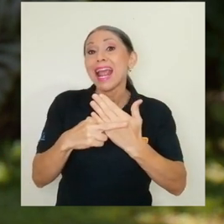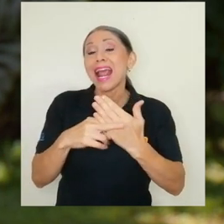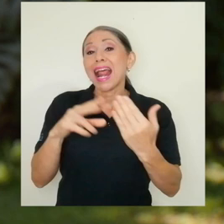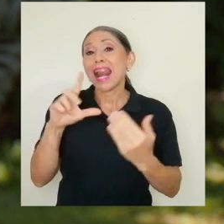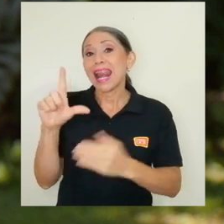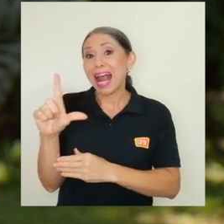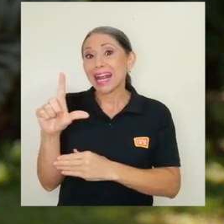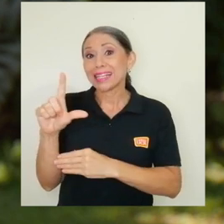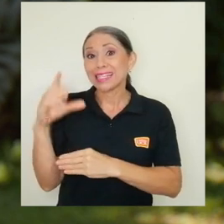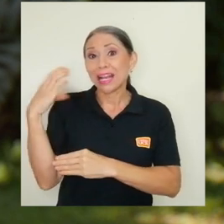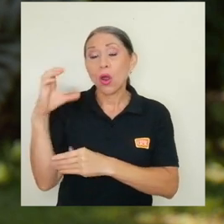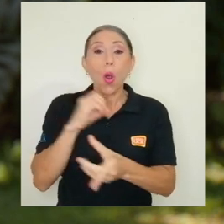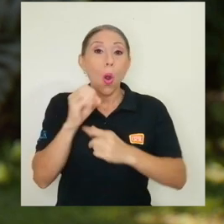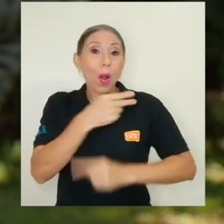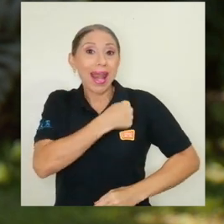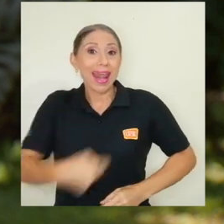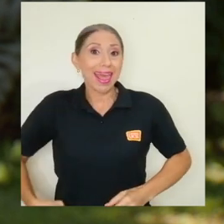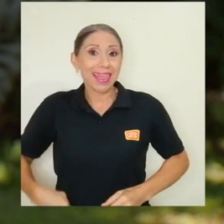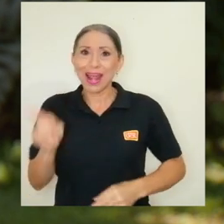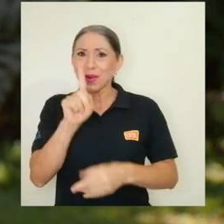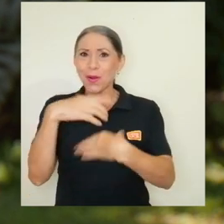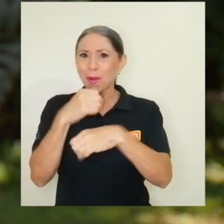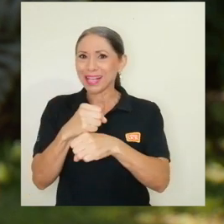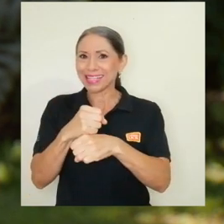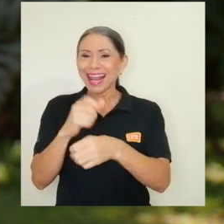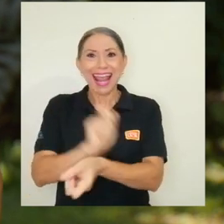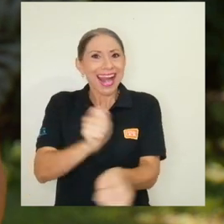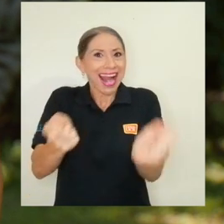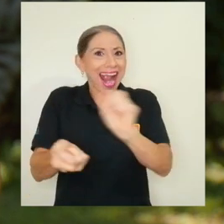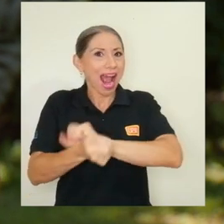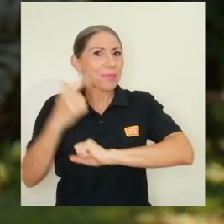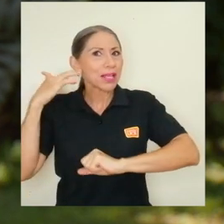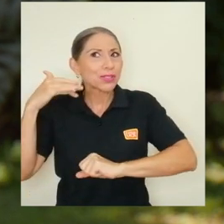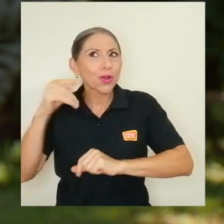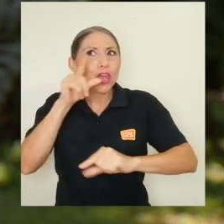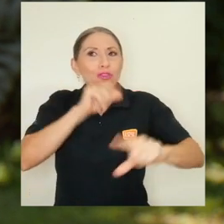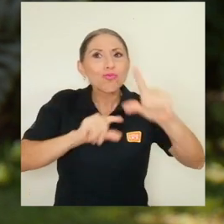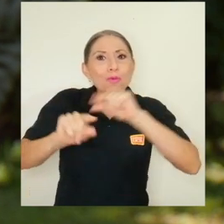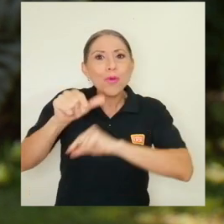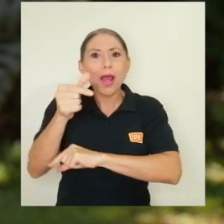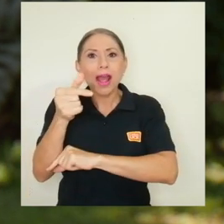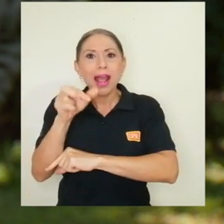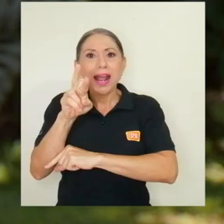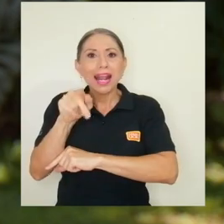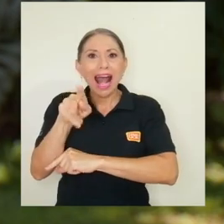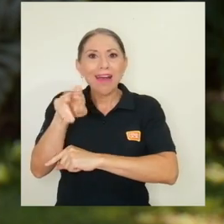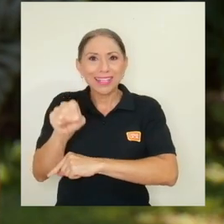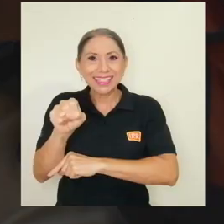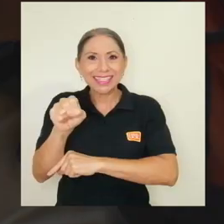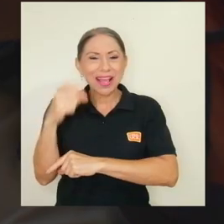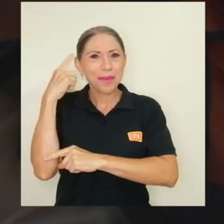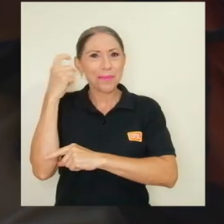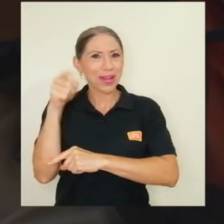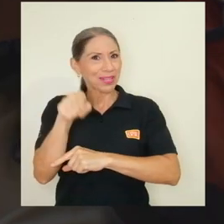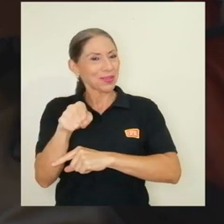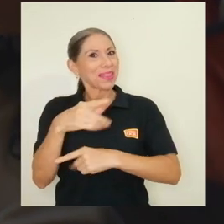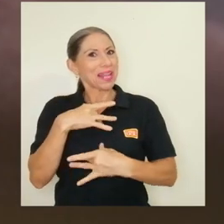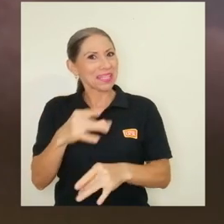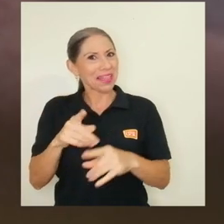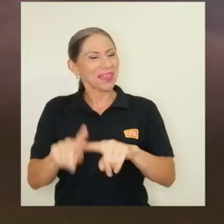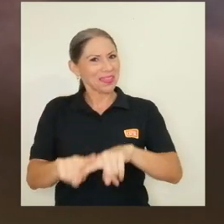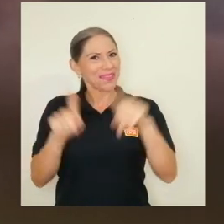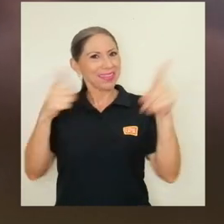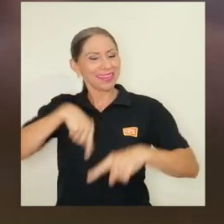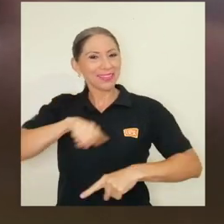más bien producen sonidos más graves, que es algo muy interesante porque va en contra de lo que nosotros estamos prediciendo. Según Sandoval,